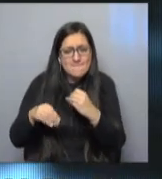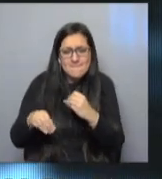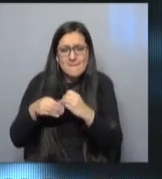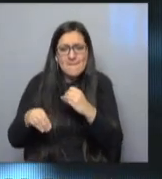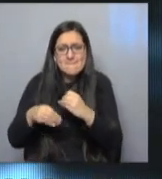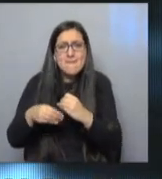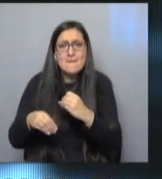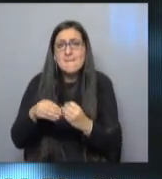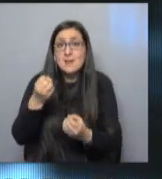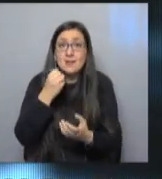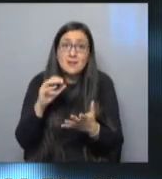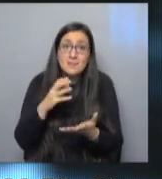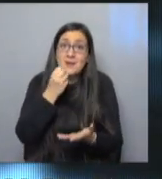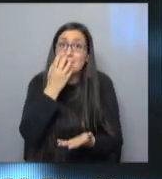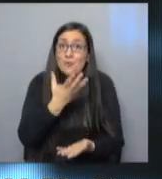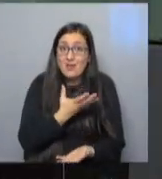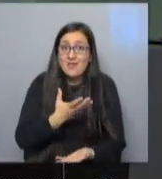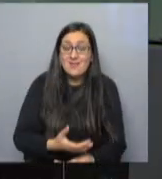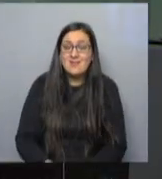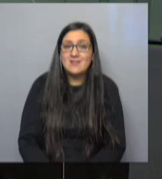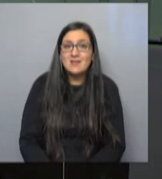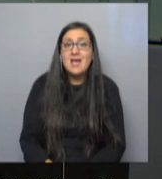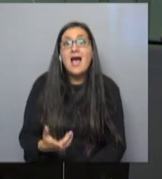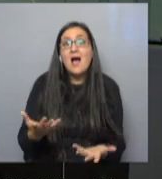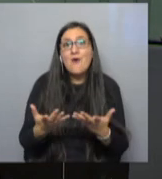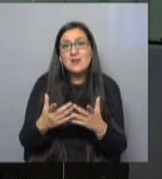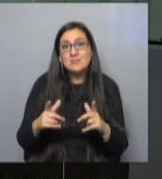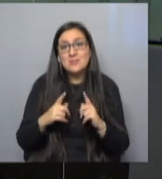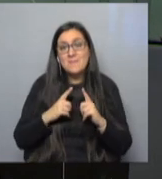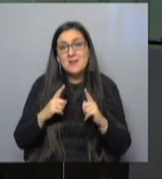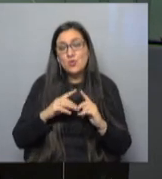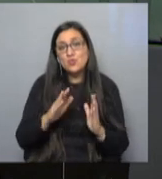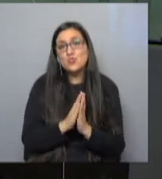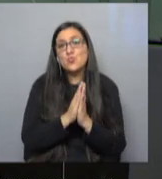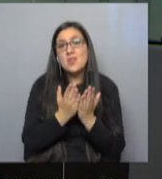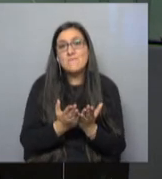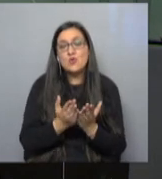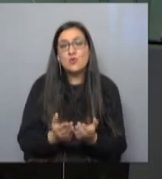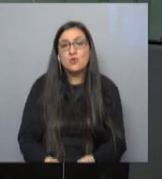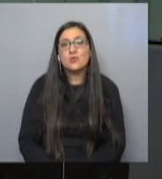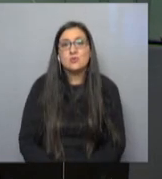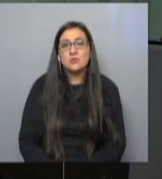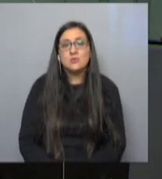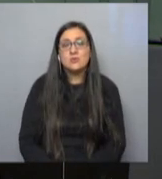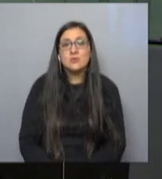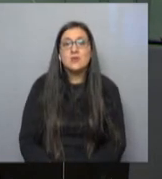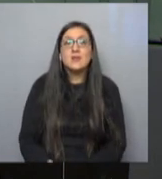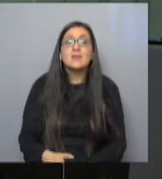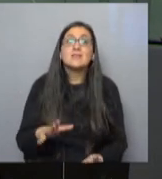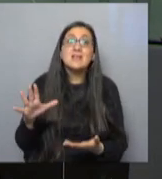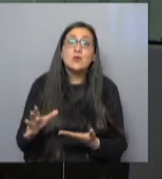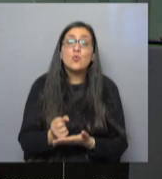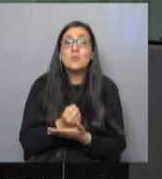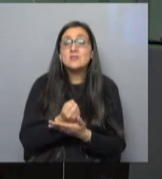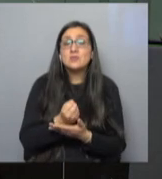carlos dando una maravilla nos quedamos expectantes de tu libro éste una vez y miento de de tres colegas de esa recuperación que